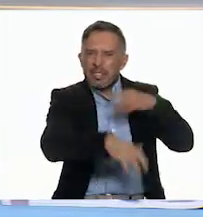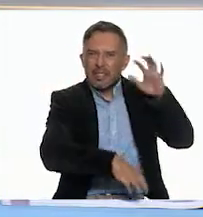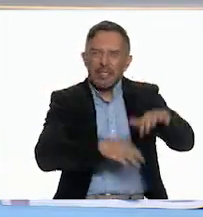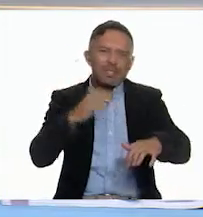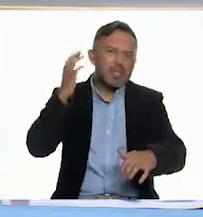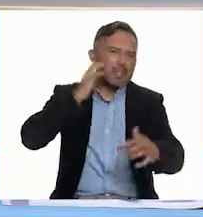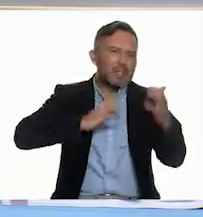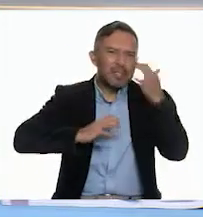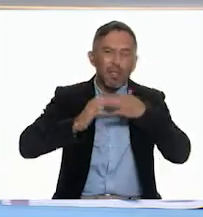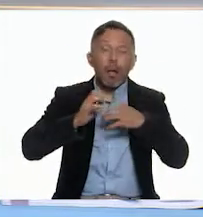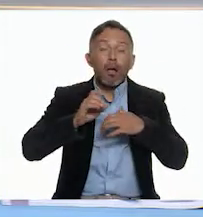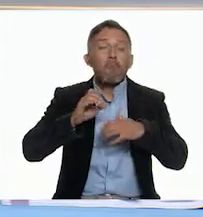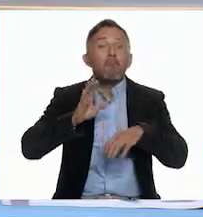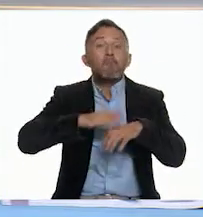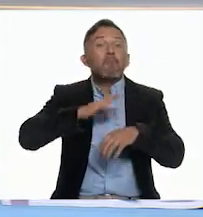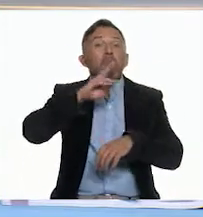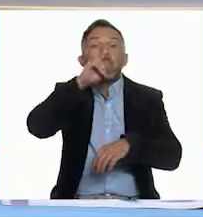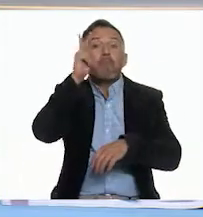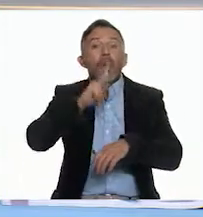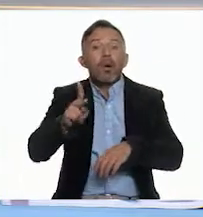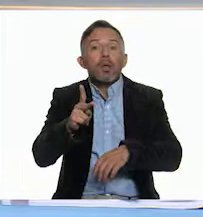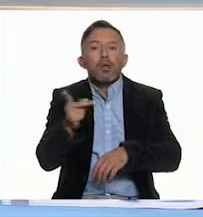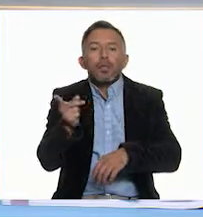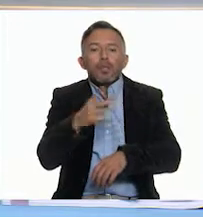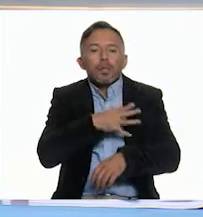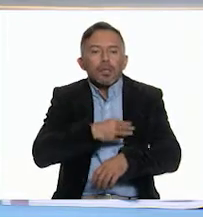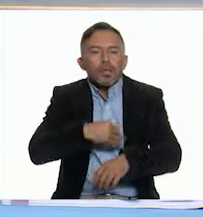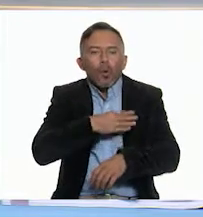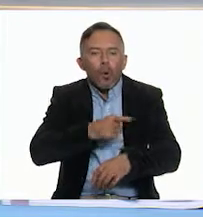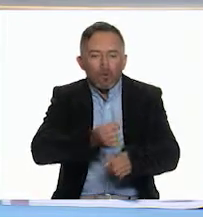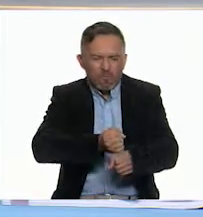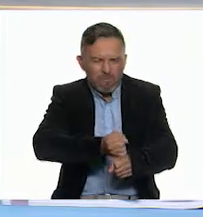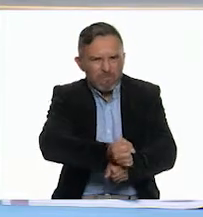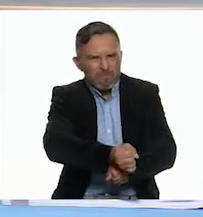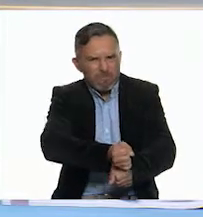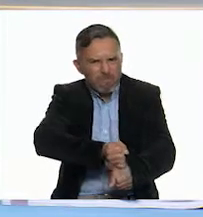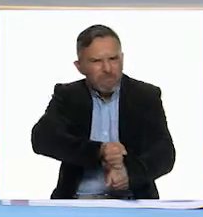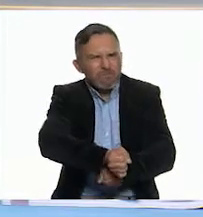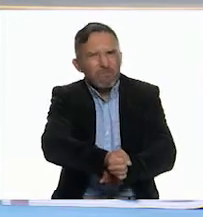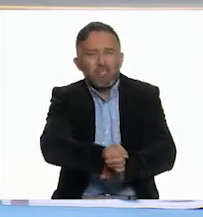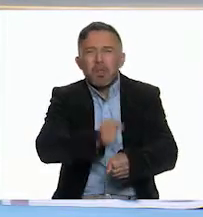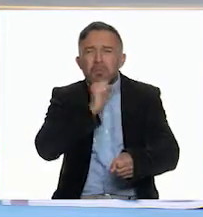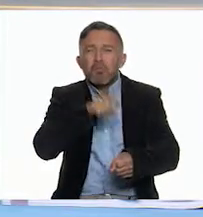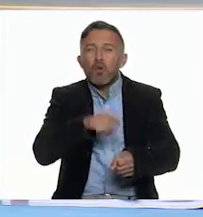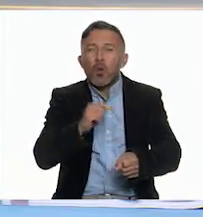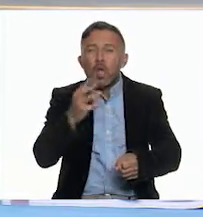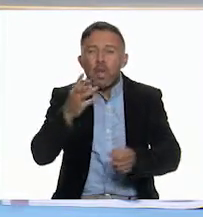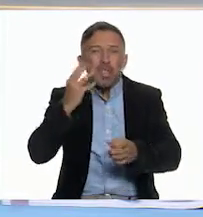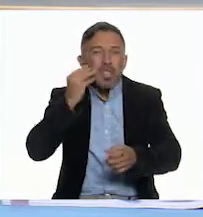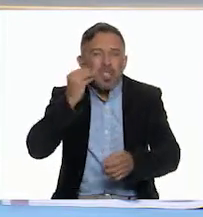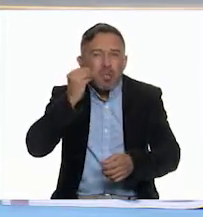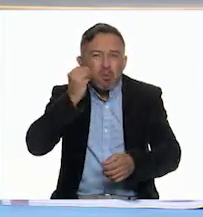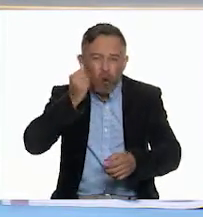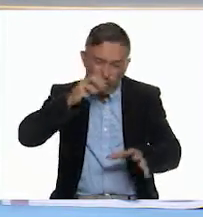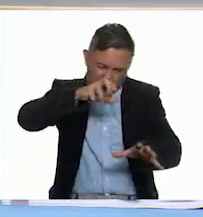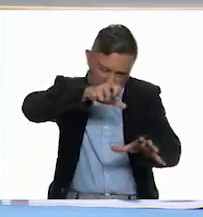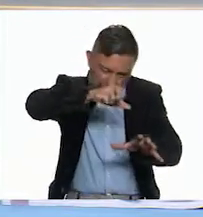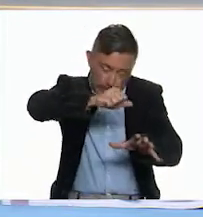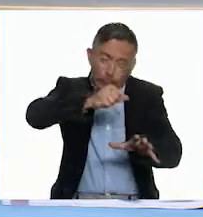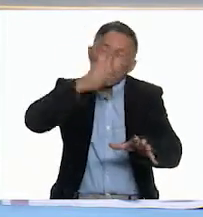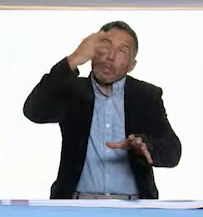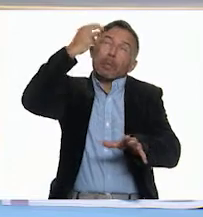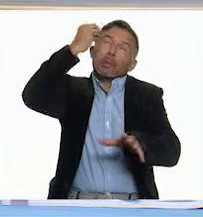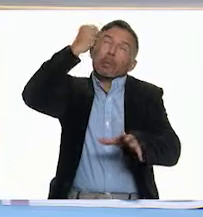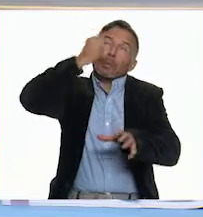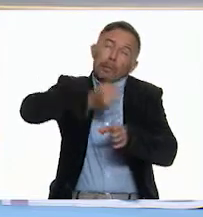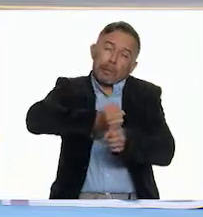sus hijos. Hasta les echaba limón en los ojos. Uy, no, de eso me acuerdo muy bien porque se ve en el libro